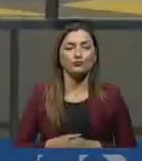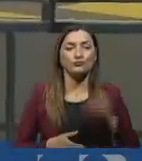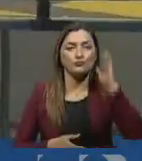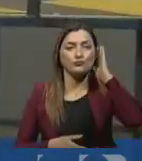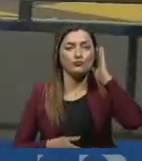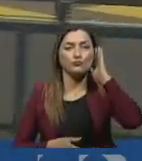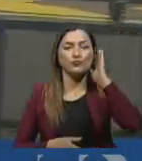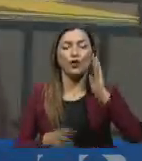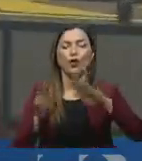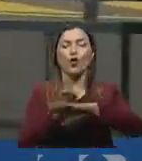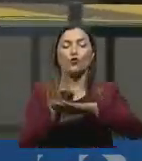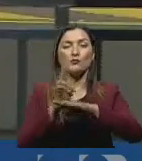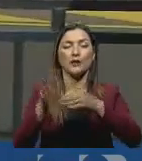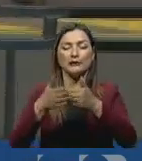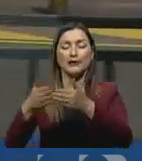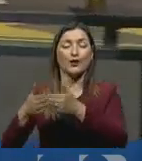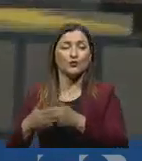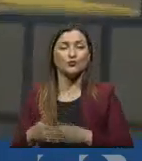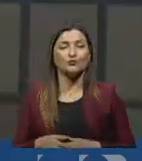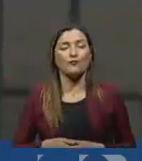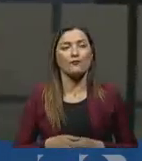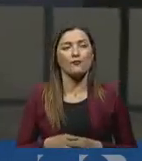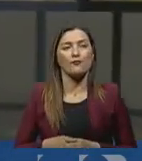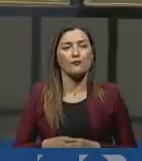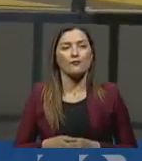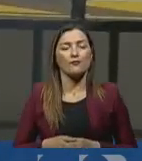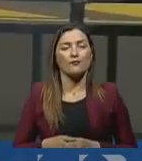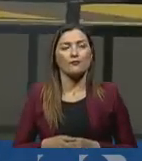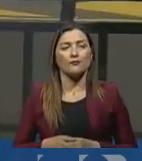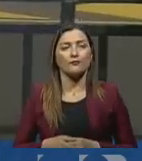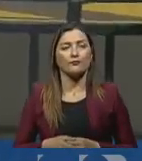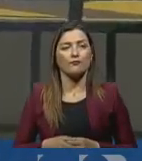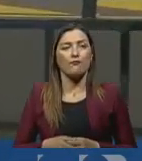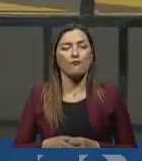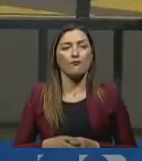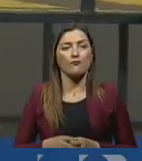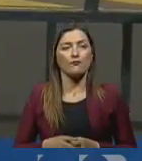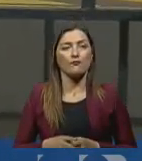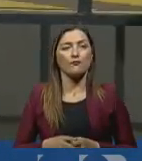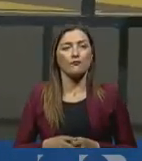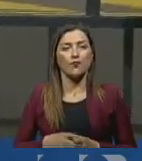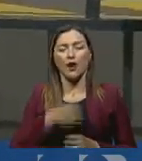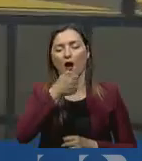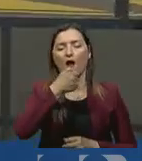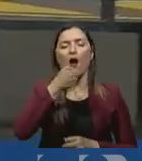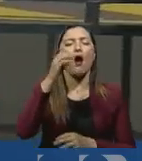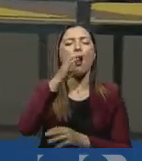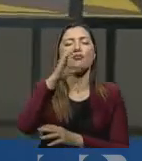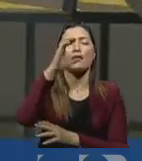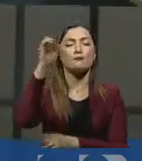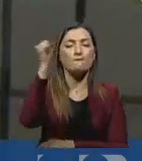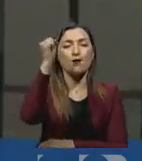a propósito de los cierres viales que ya están en efecto a propósito del concierto de Daddy Yankee son